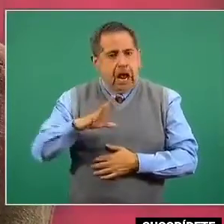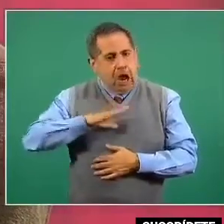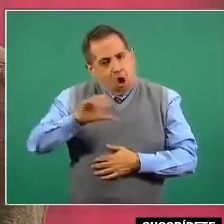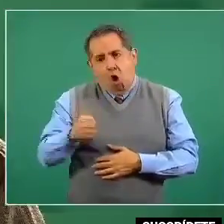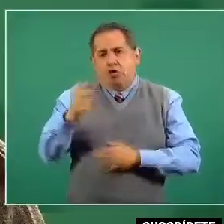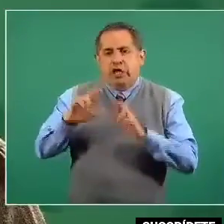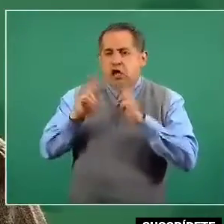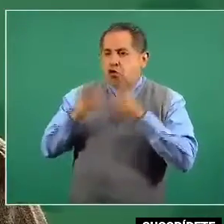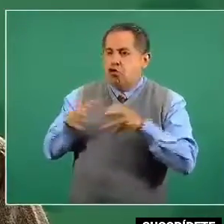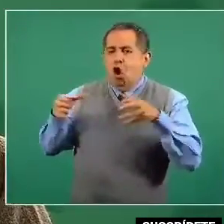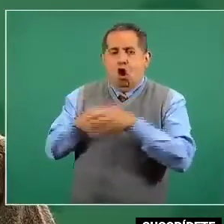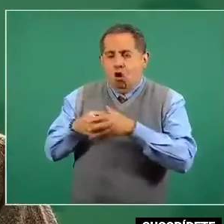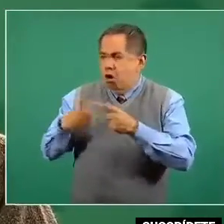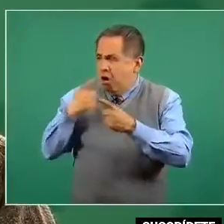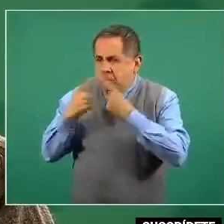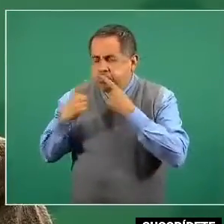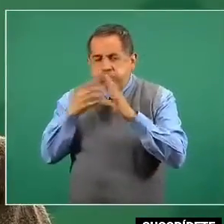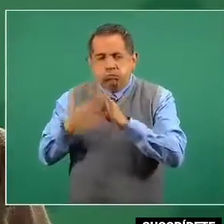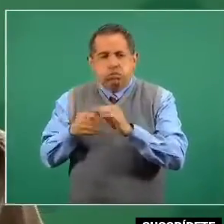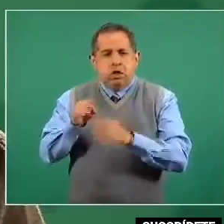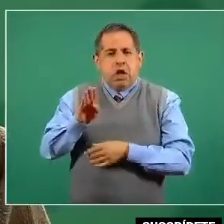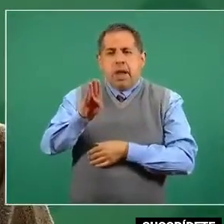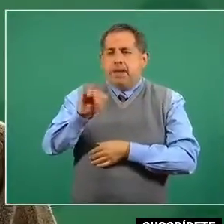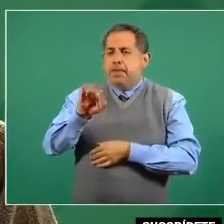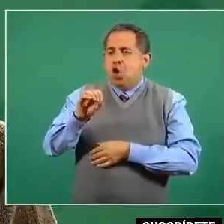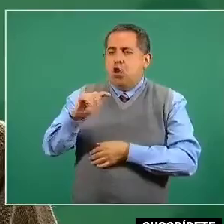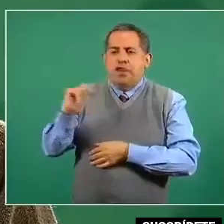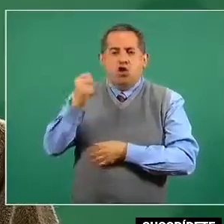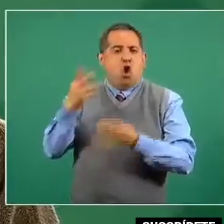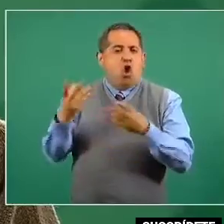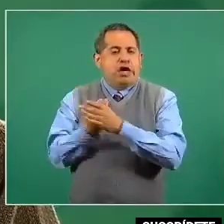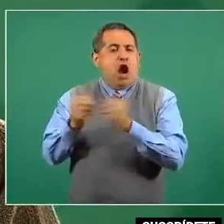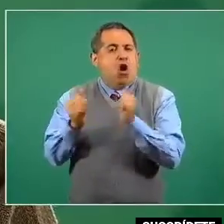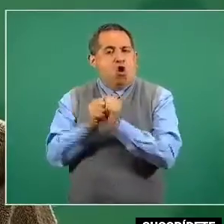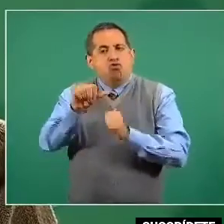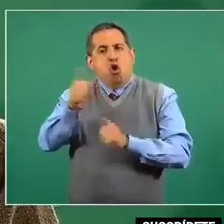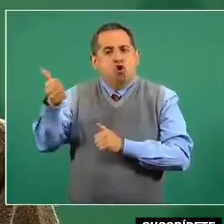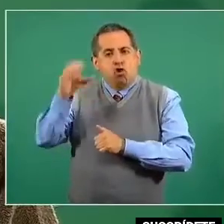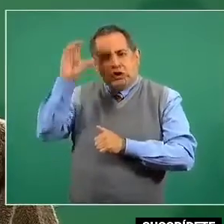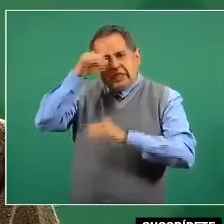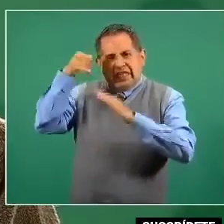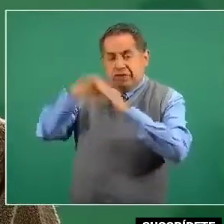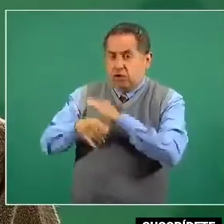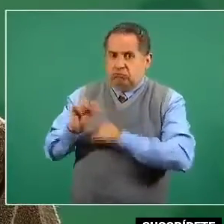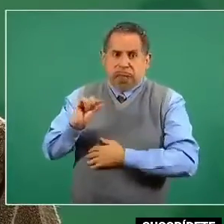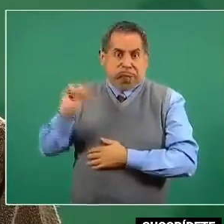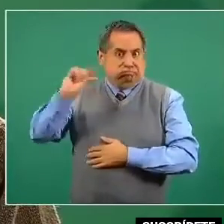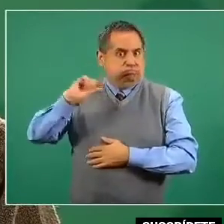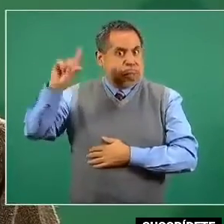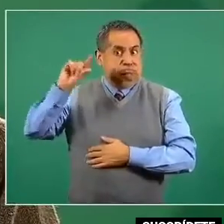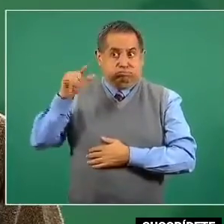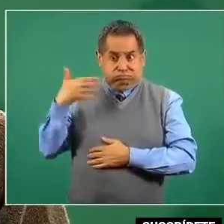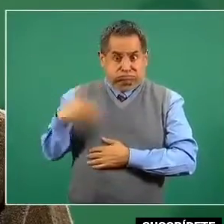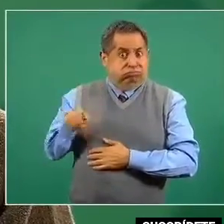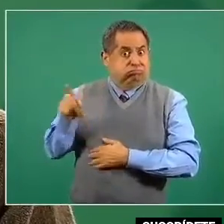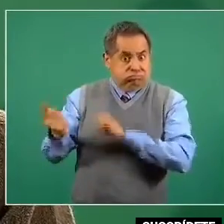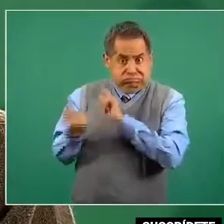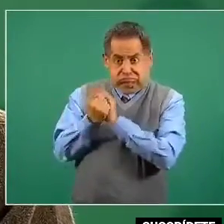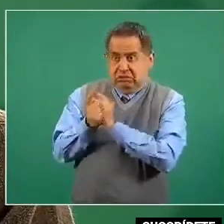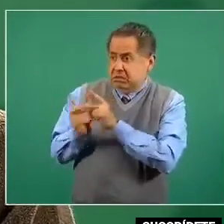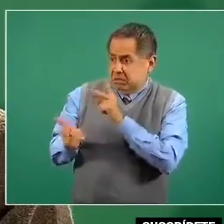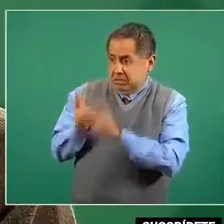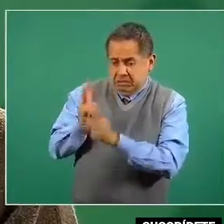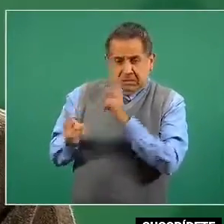comentarla, sobre biotecnología con otros científicos también muy prestigiados